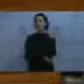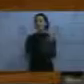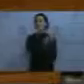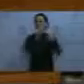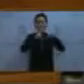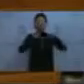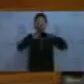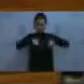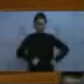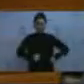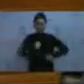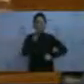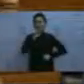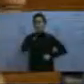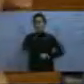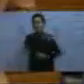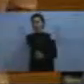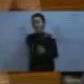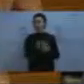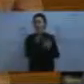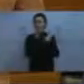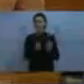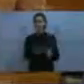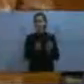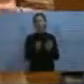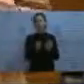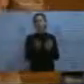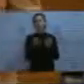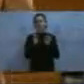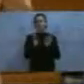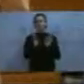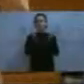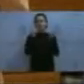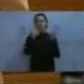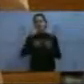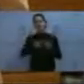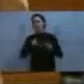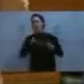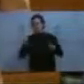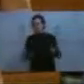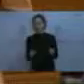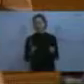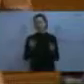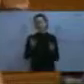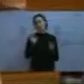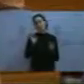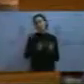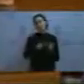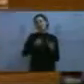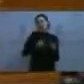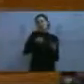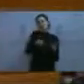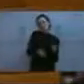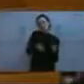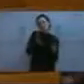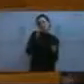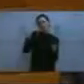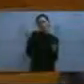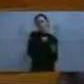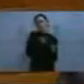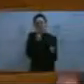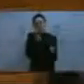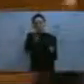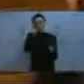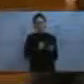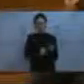años en relación con el asturiano, con la oficialidad o con estos programas piloto que ahora usted nos trae a la Cámara, y creo